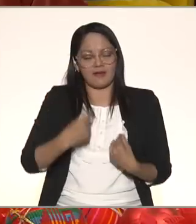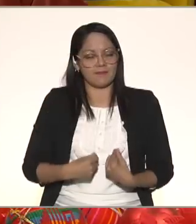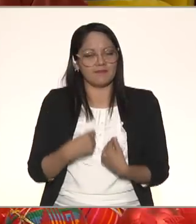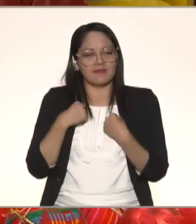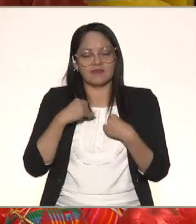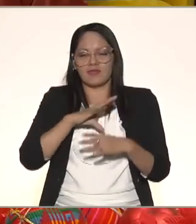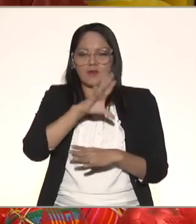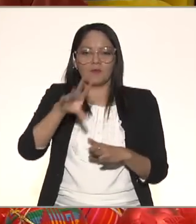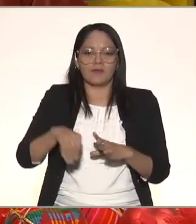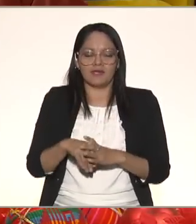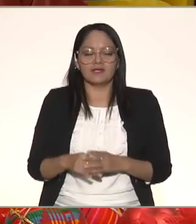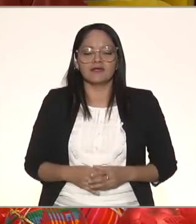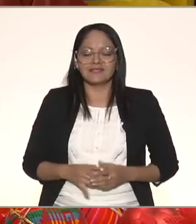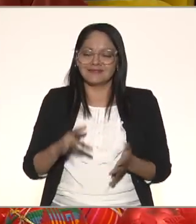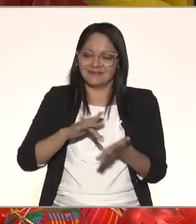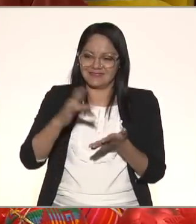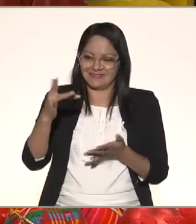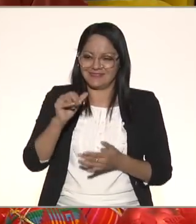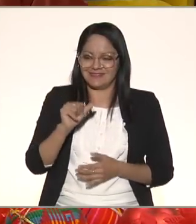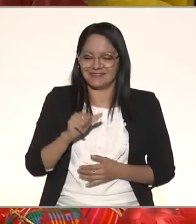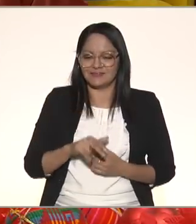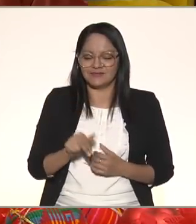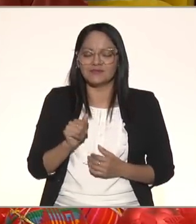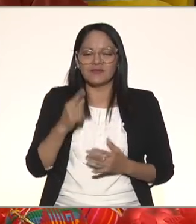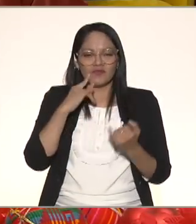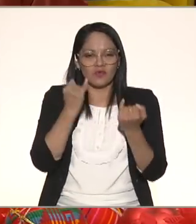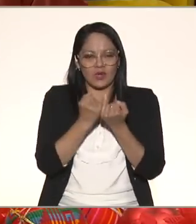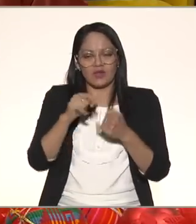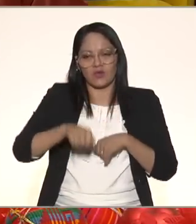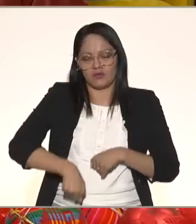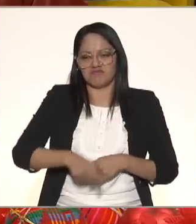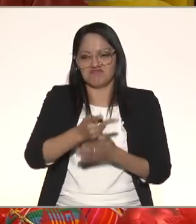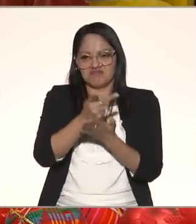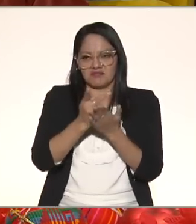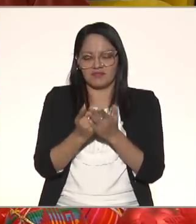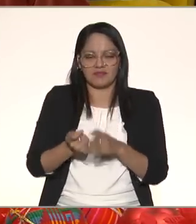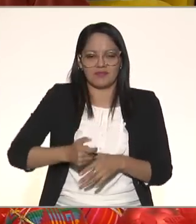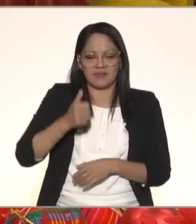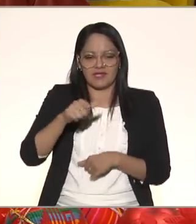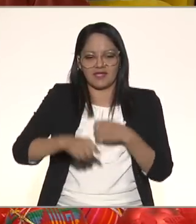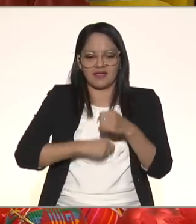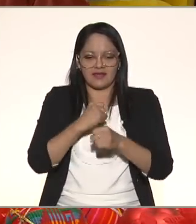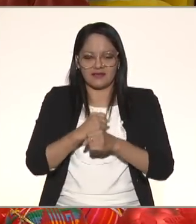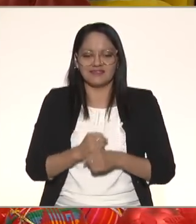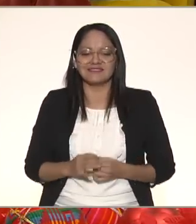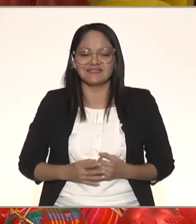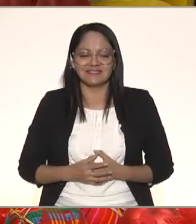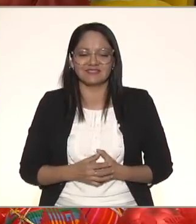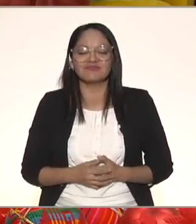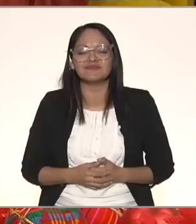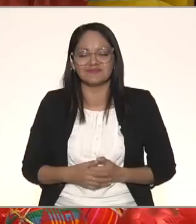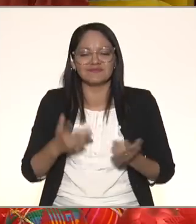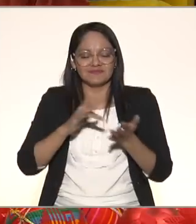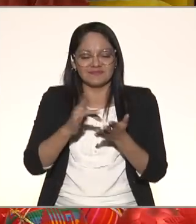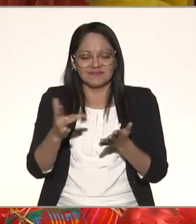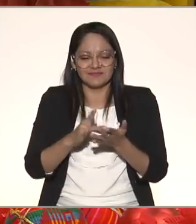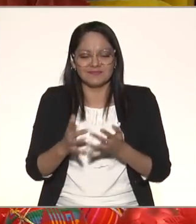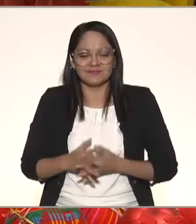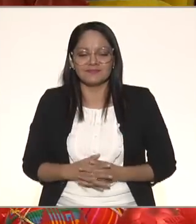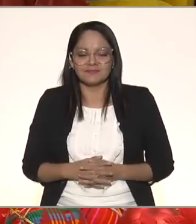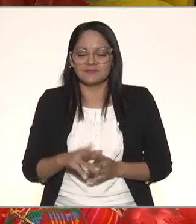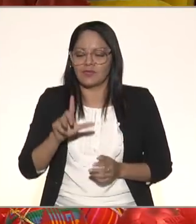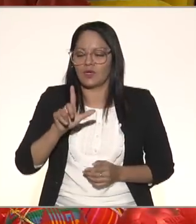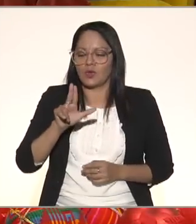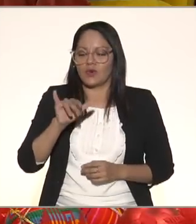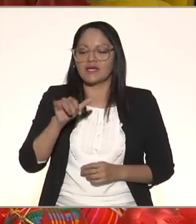general así es gracias Sara gracias por estar aquí en este primer programa de este año gracias Luis